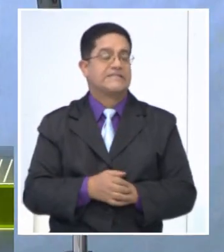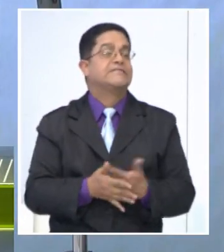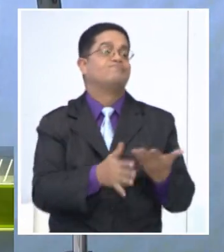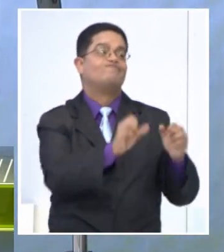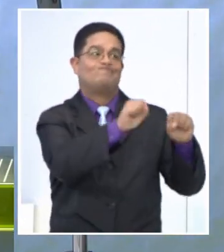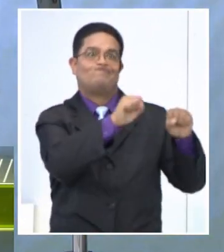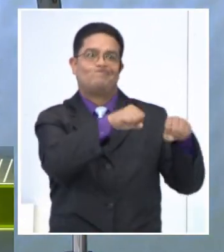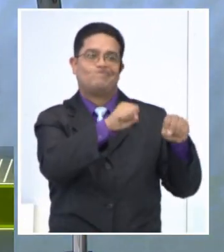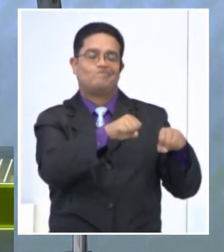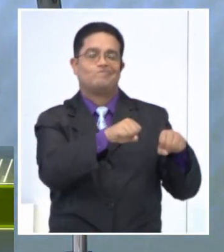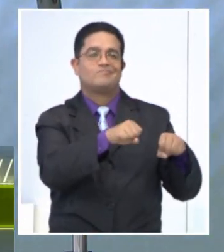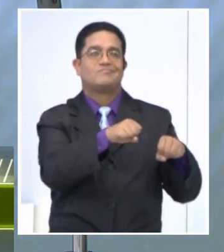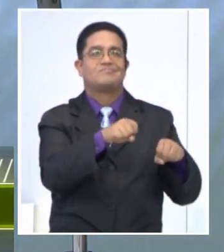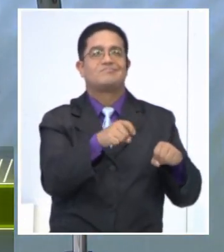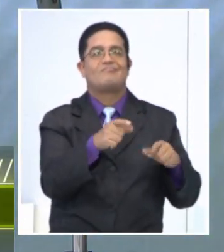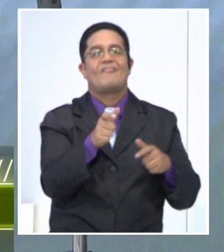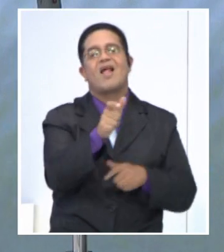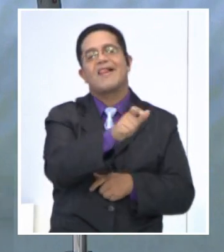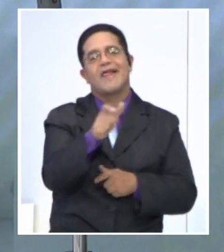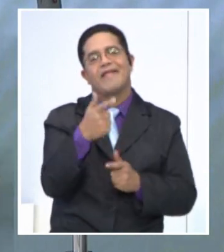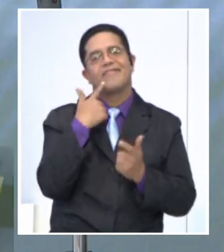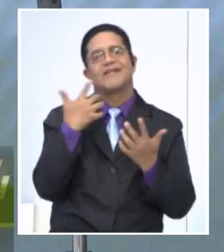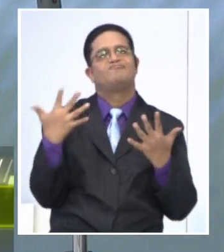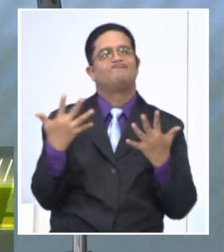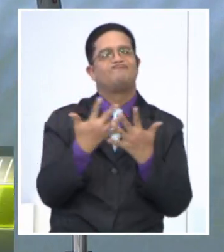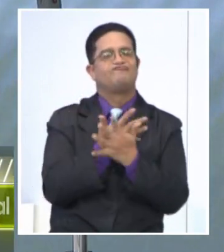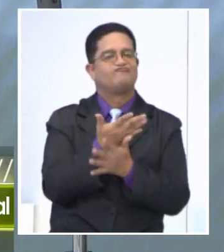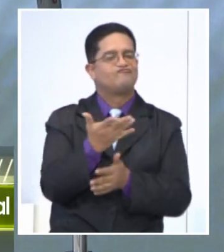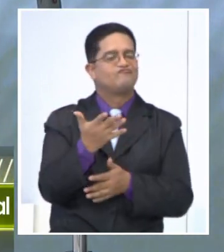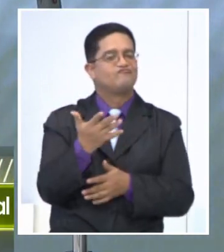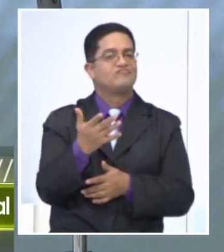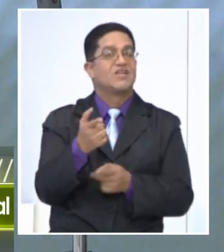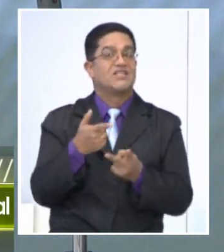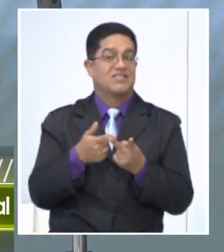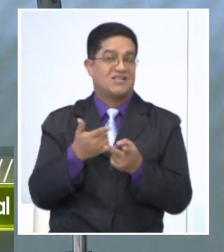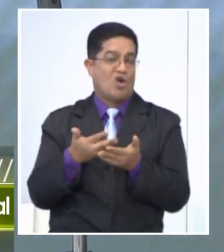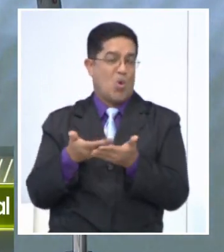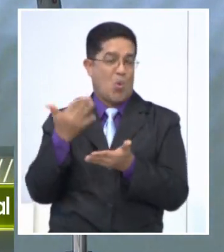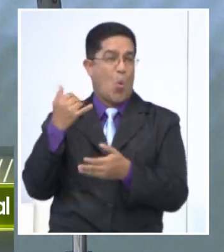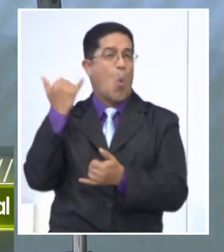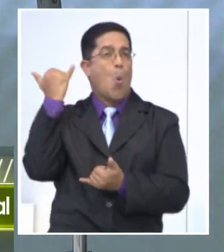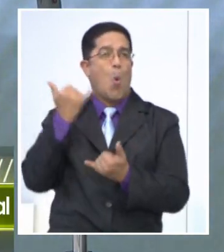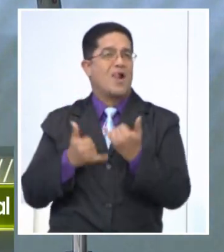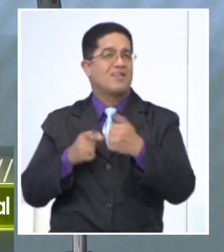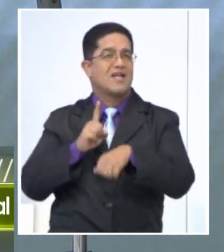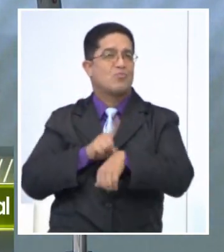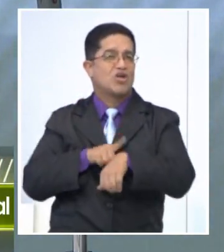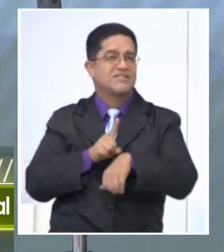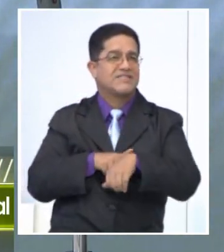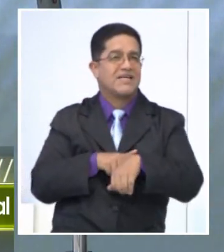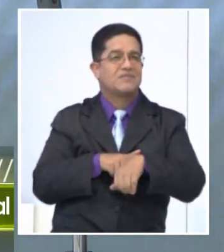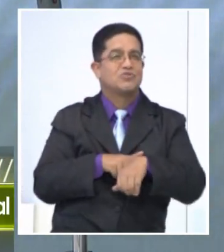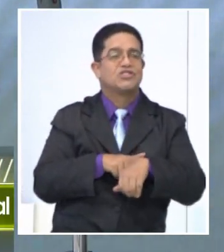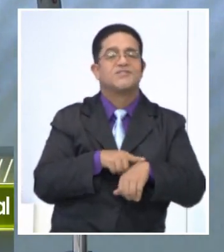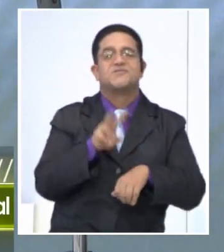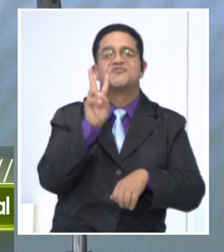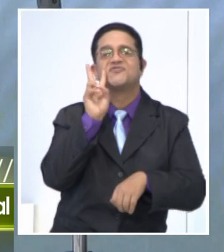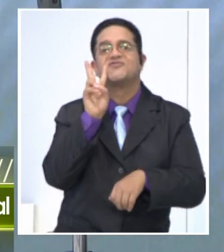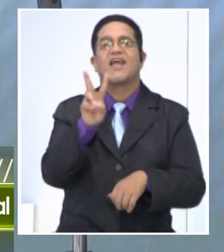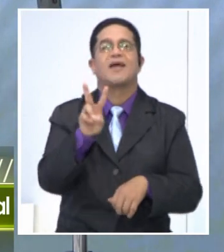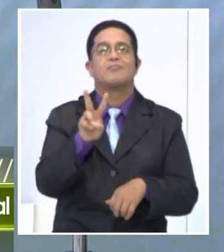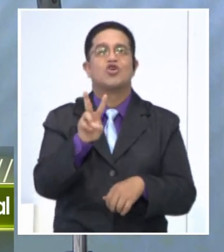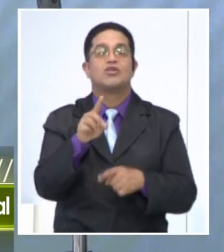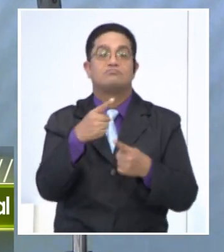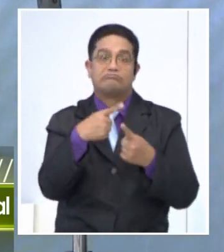realmente se ha manejado a nivel de redes sociales y en los últimos tiempos ha habido un incremento muy grande de todos estos